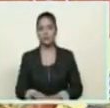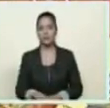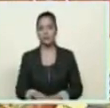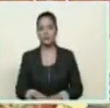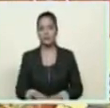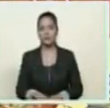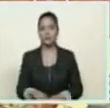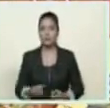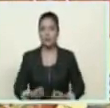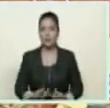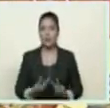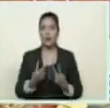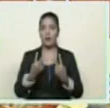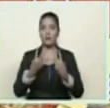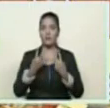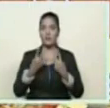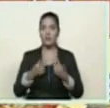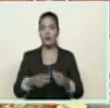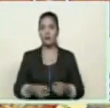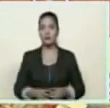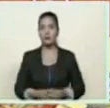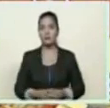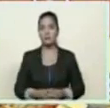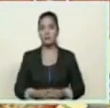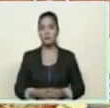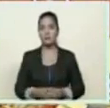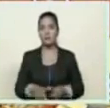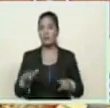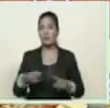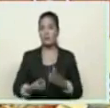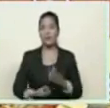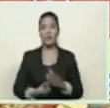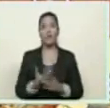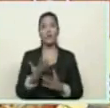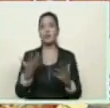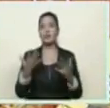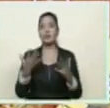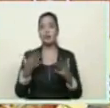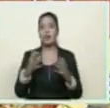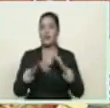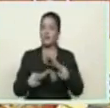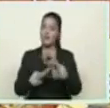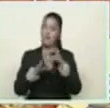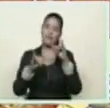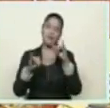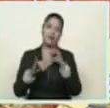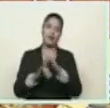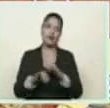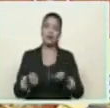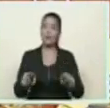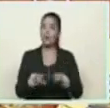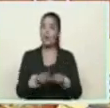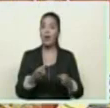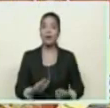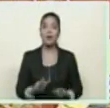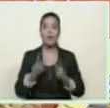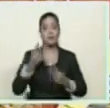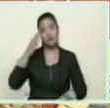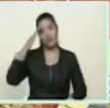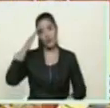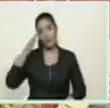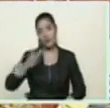y la vida desde parto será tan feliz como la vida de que el